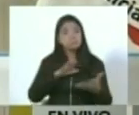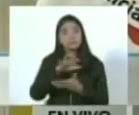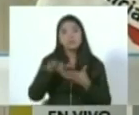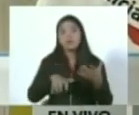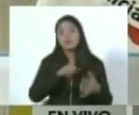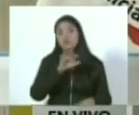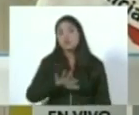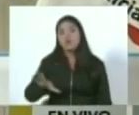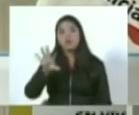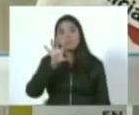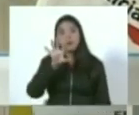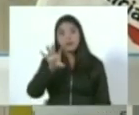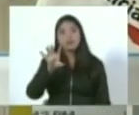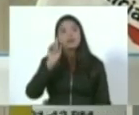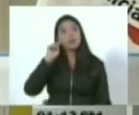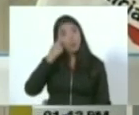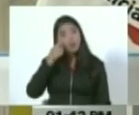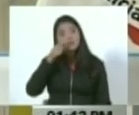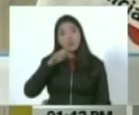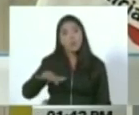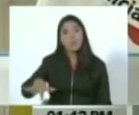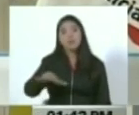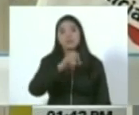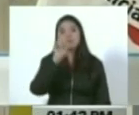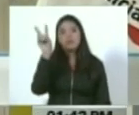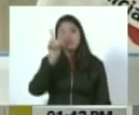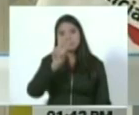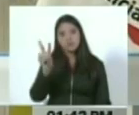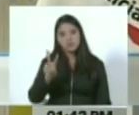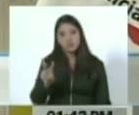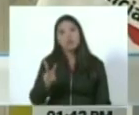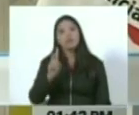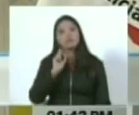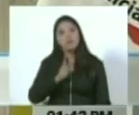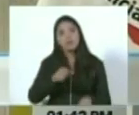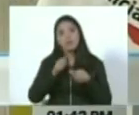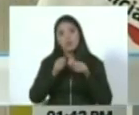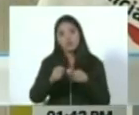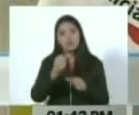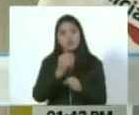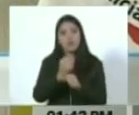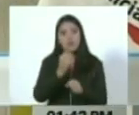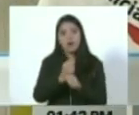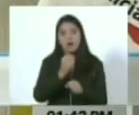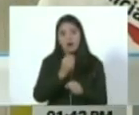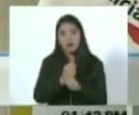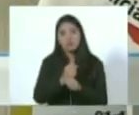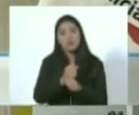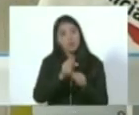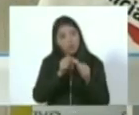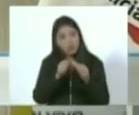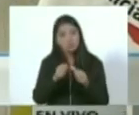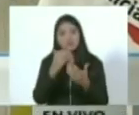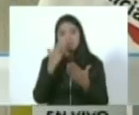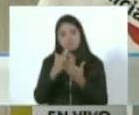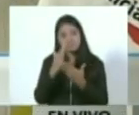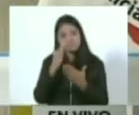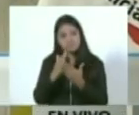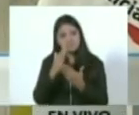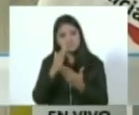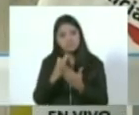país y recuerde nuestro pueblo de Venezuela continuar trabajando, continuar estudiando.